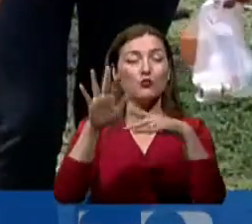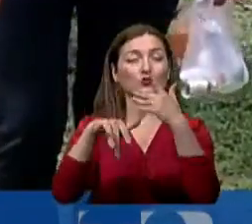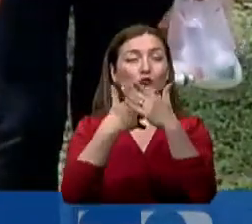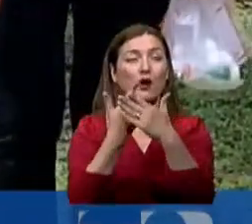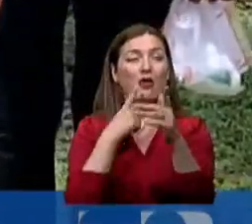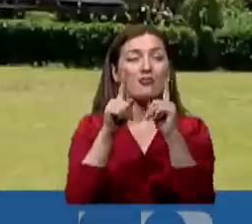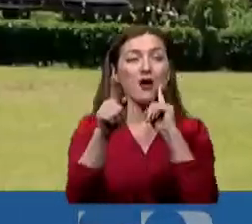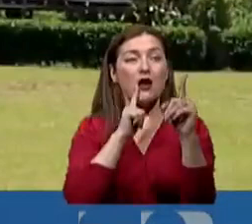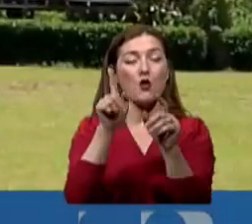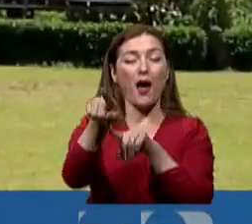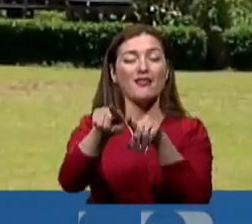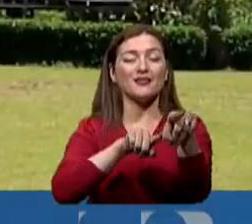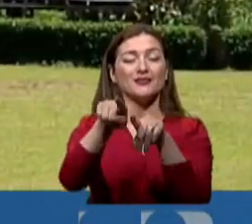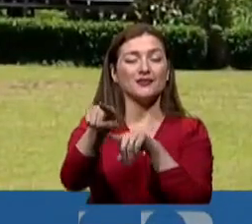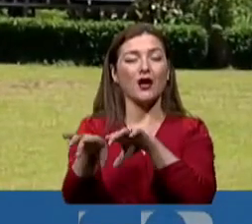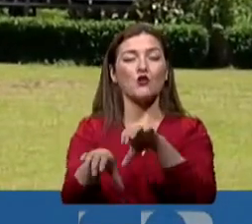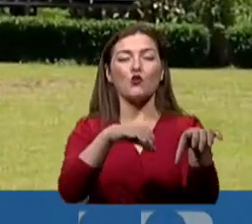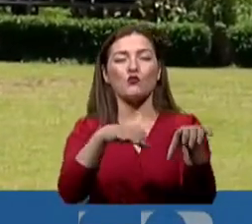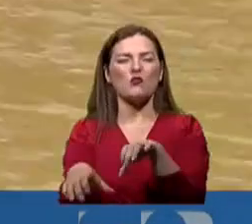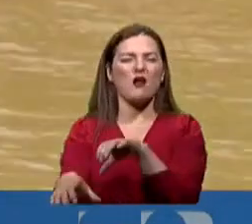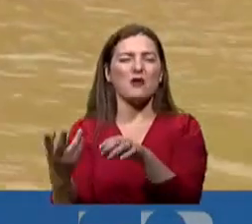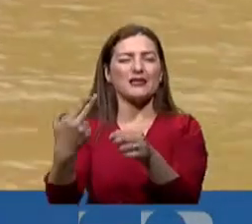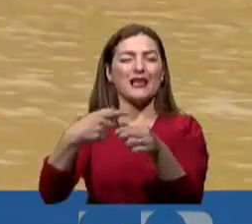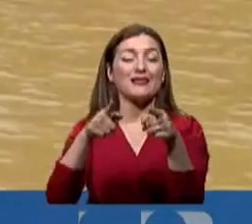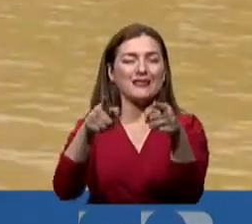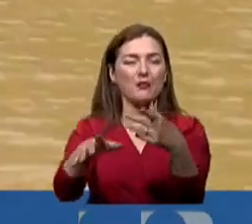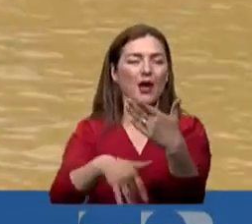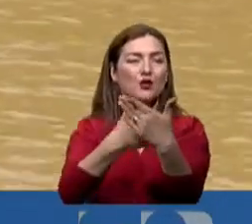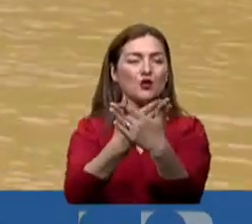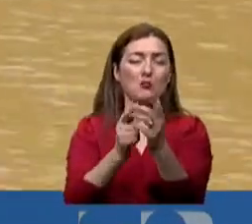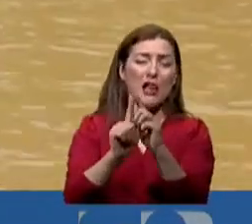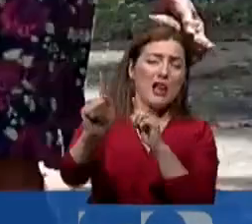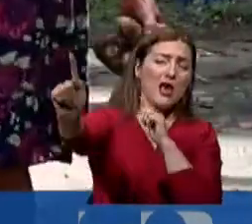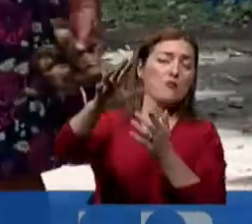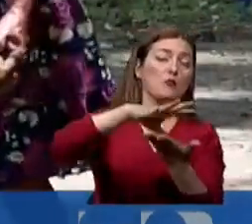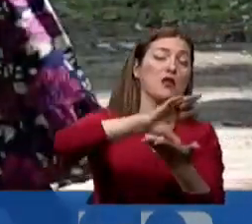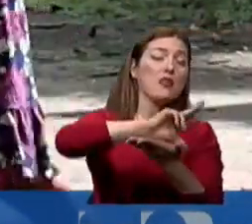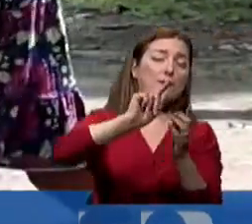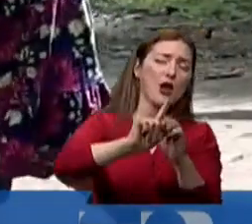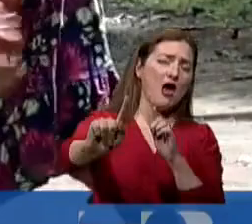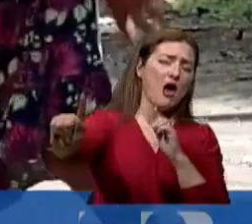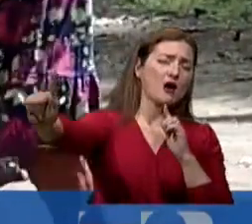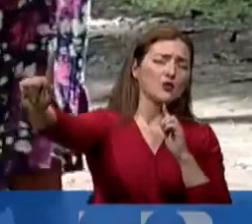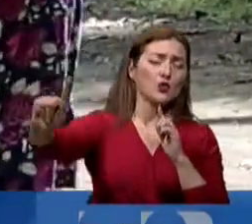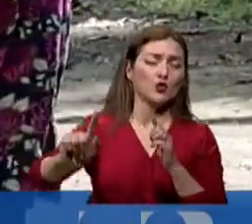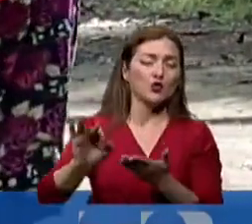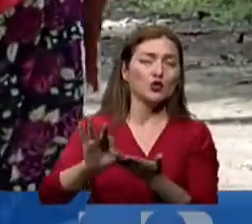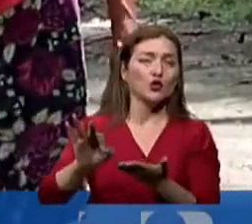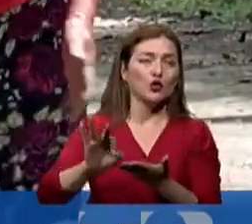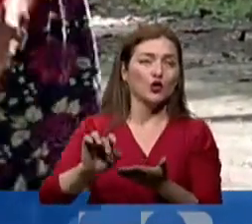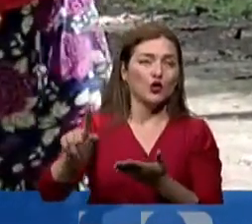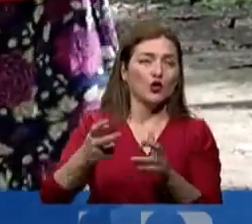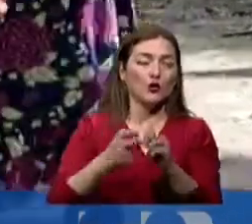de la comunidad. Este sector es uno de los puntos más lejanos de la provincia de Napo, como también una zona con un